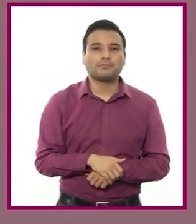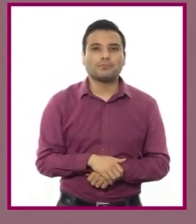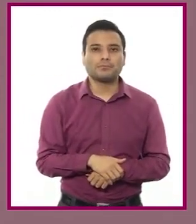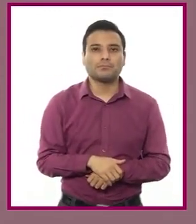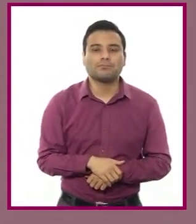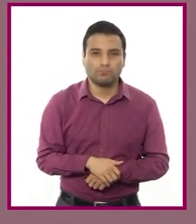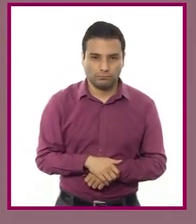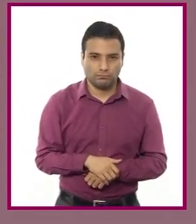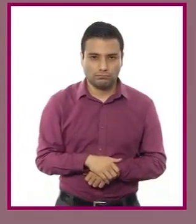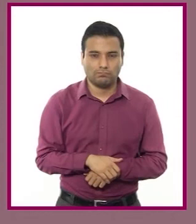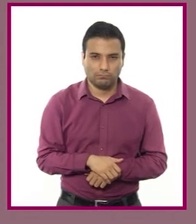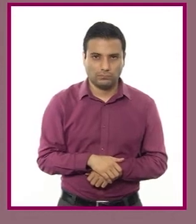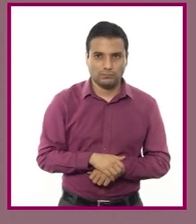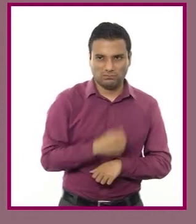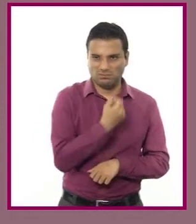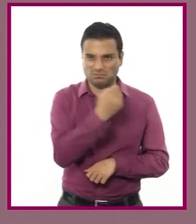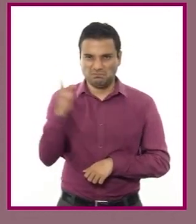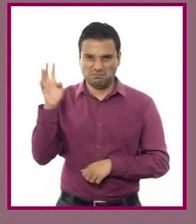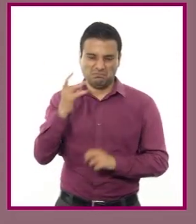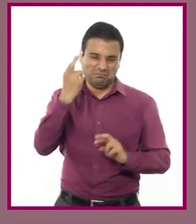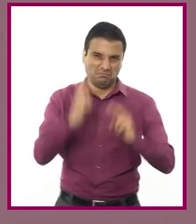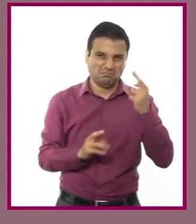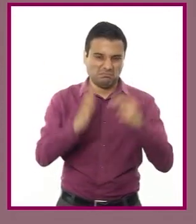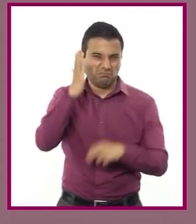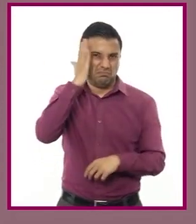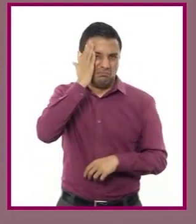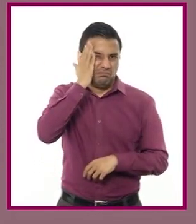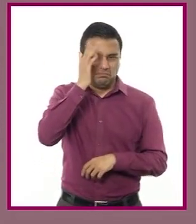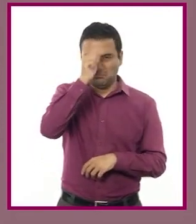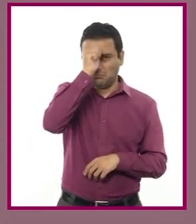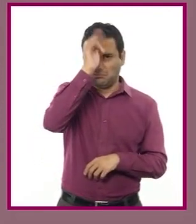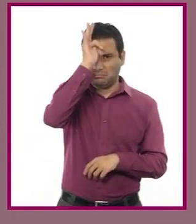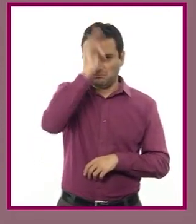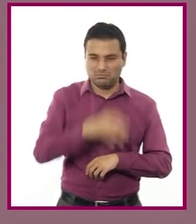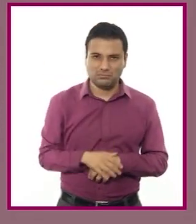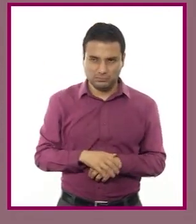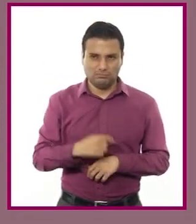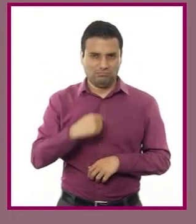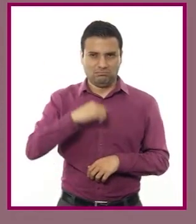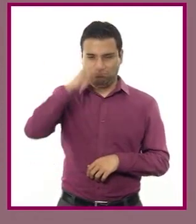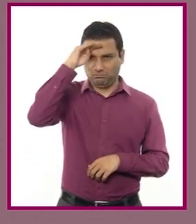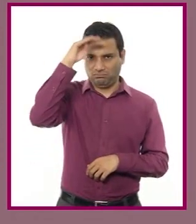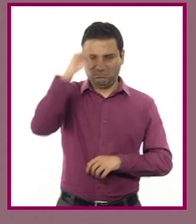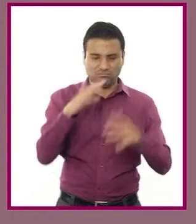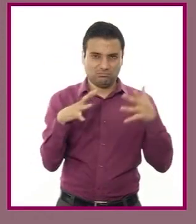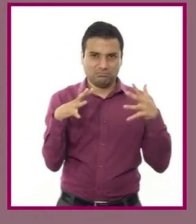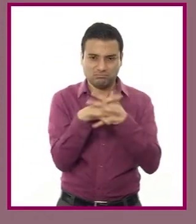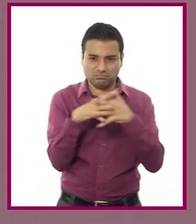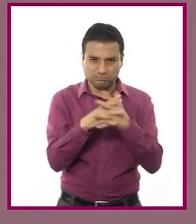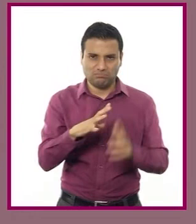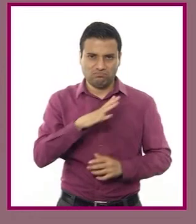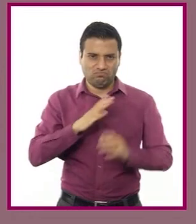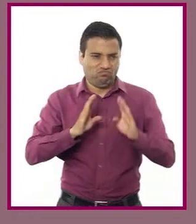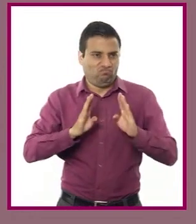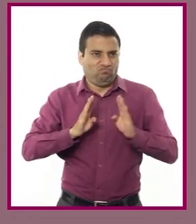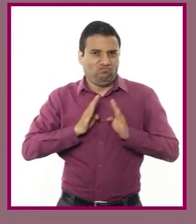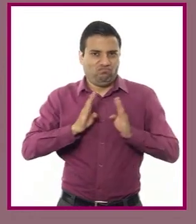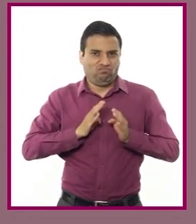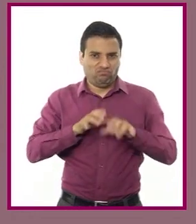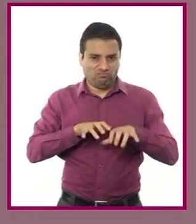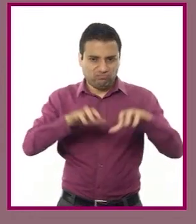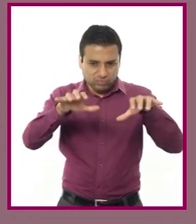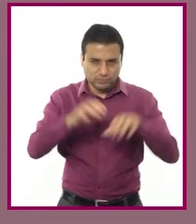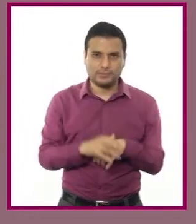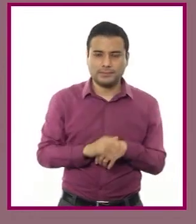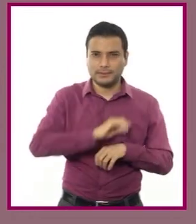Los líderes de la resistencia afgana, convertidos en señores de la guerra con ejércitos propios, comenzaron un